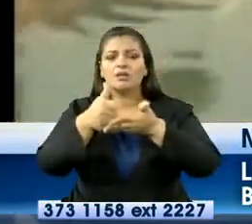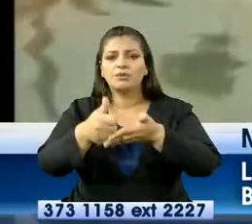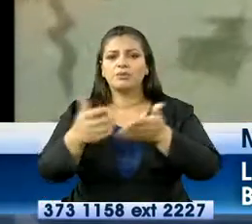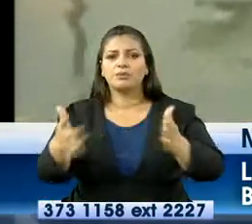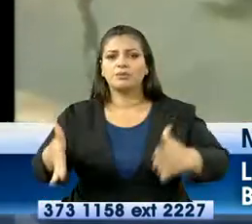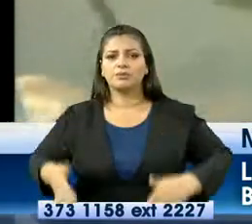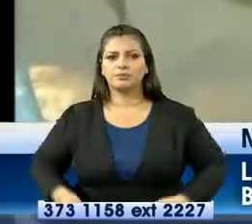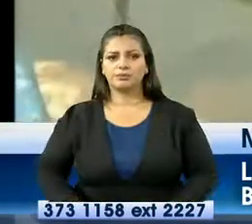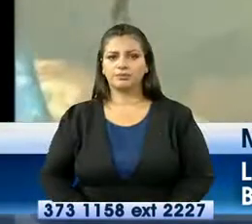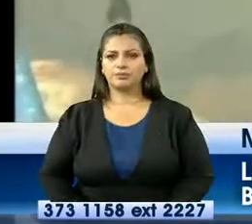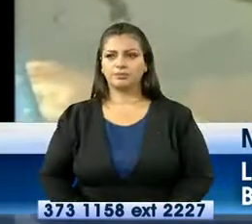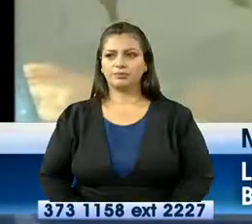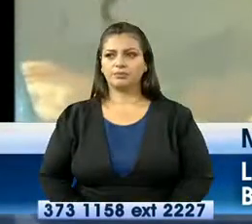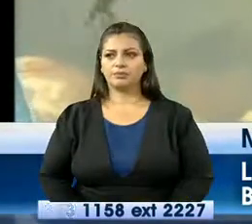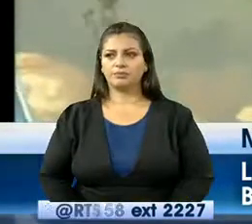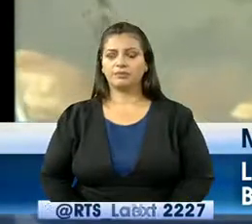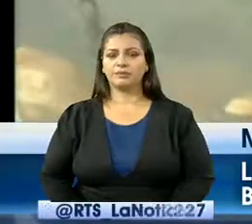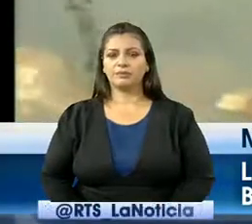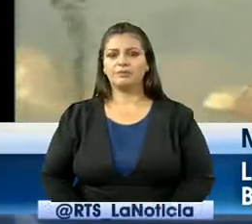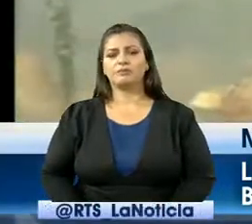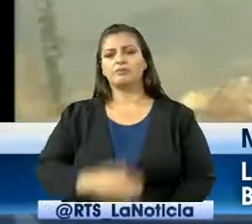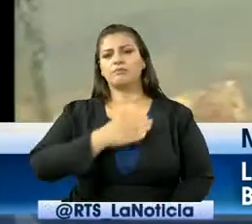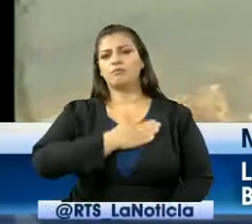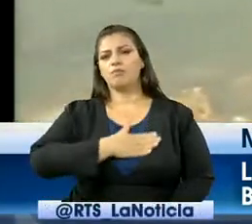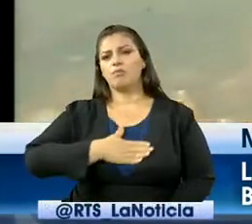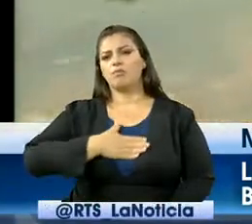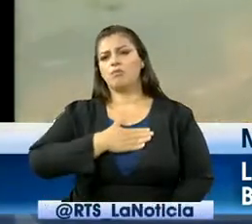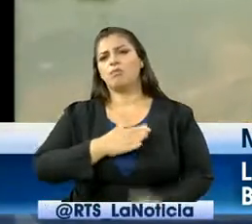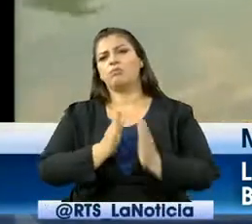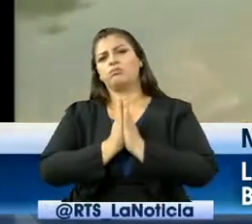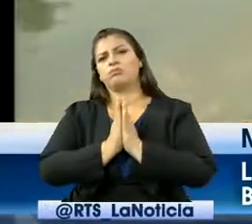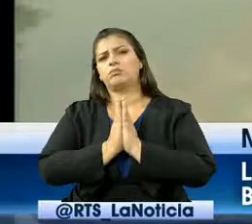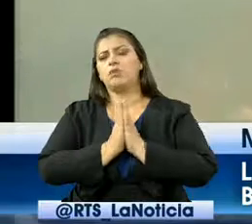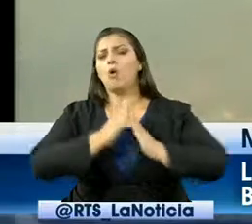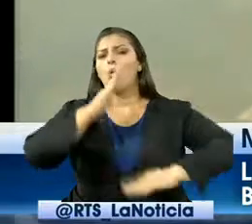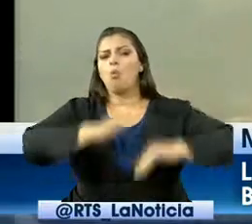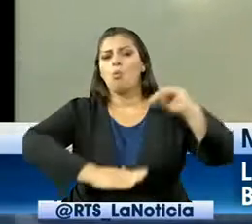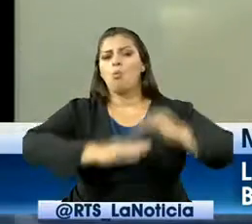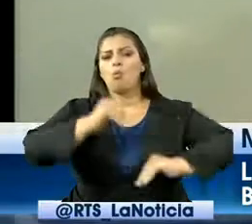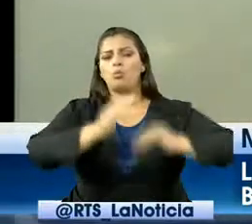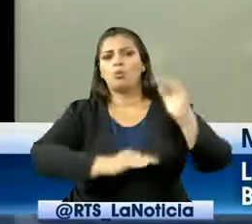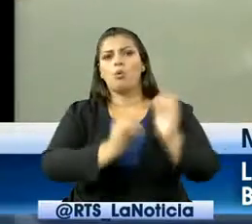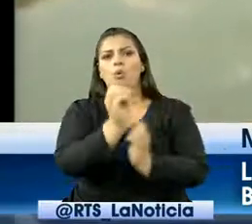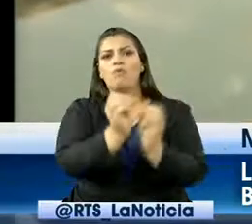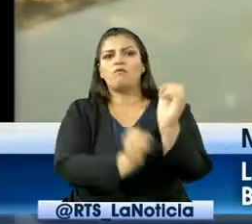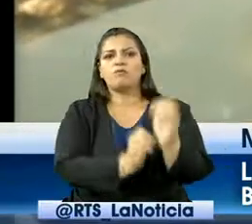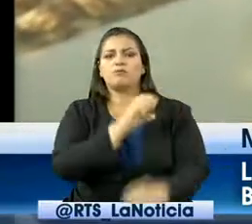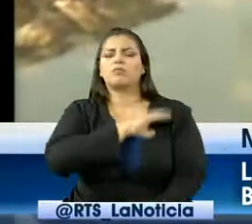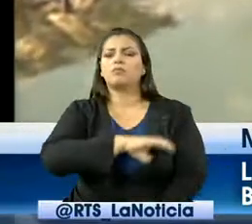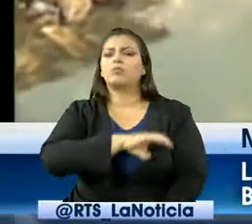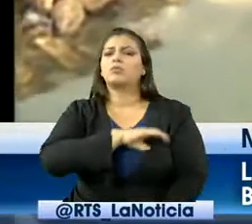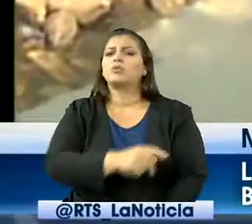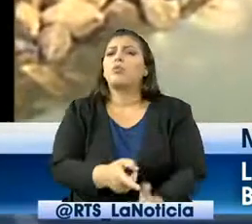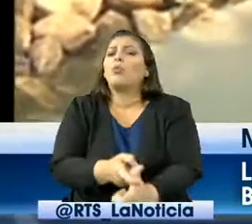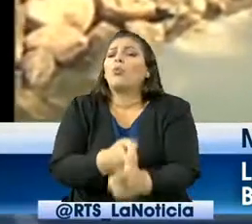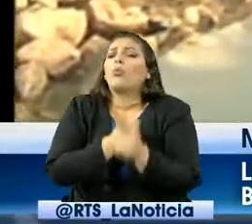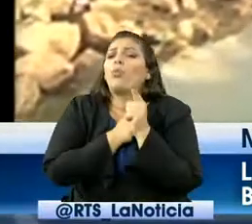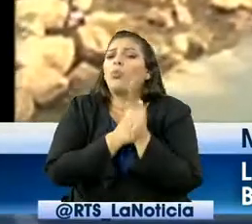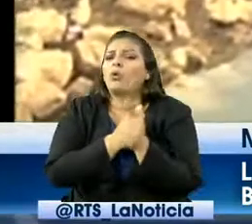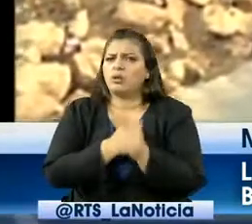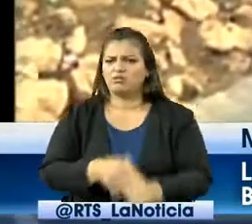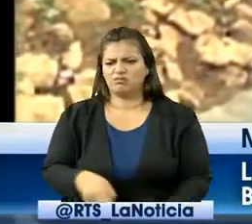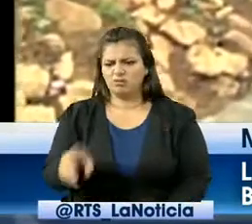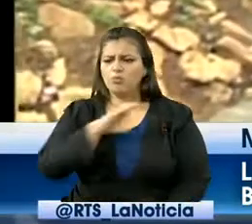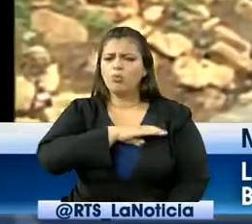Toral. Y también necesitamos que, por favor, un PAE de urgencia, porque aquí viene la policía. ¿Seguridad? Sí, seguridad. Viene la policía un